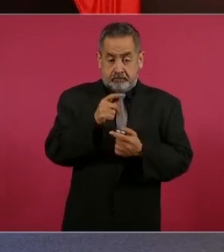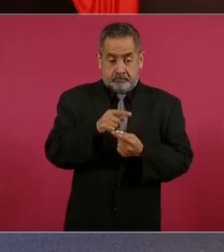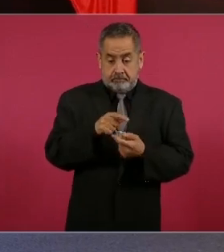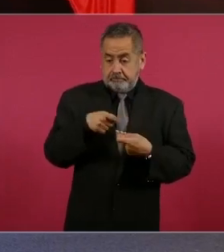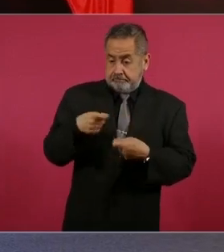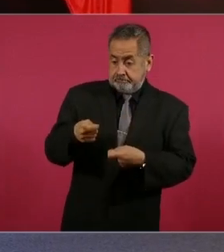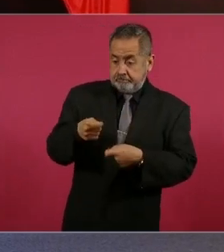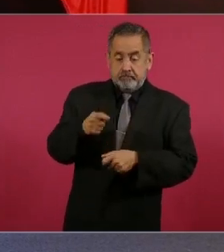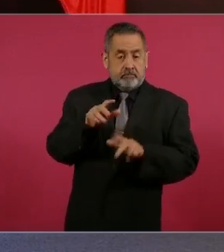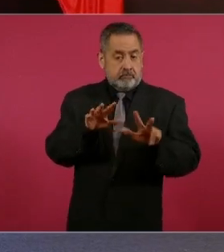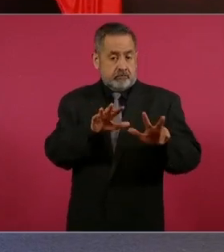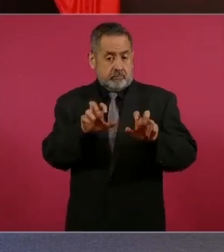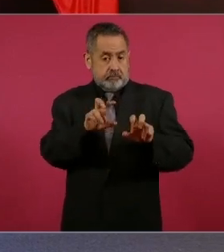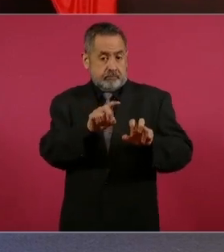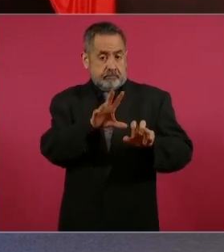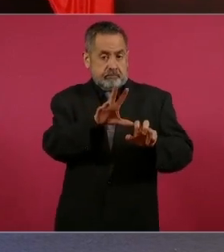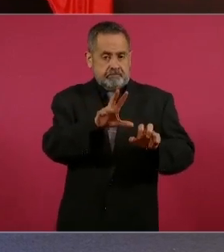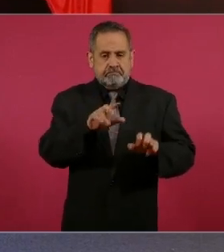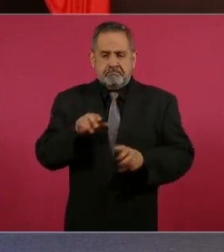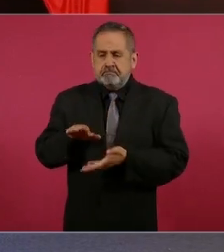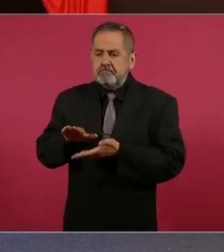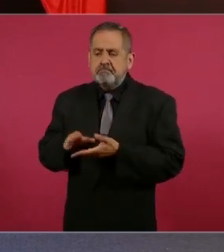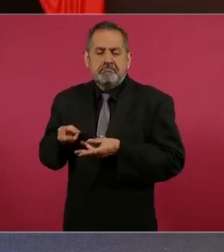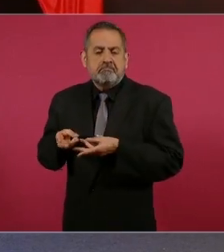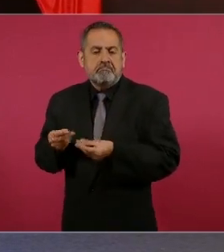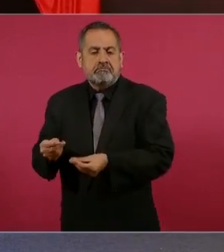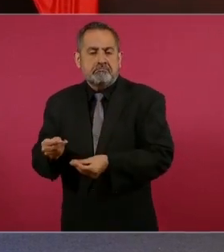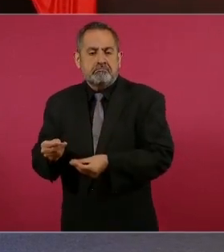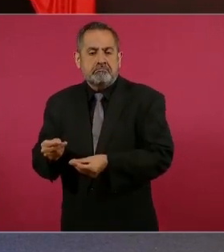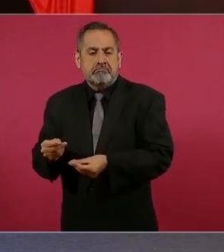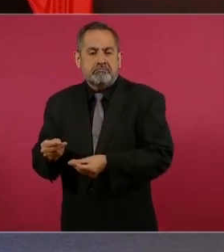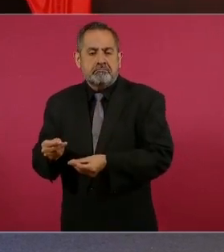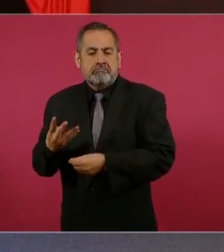autorizaron 834 y ejercimos